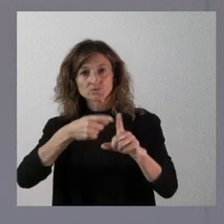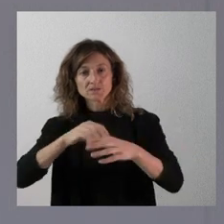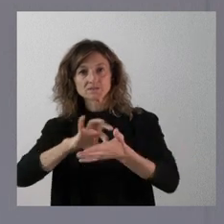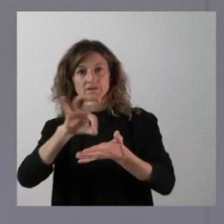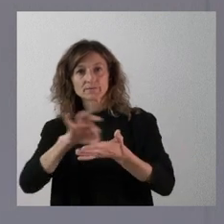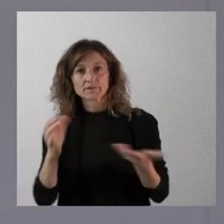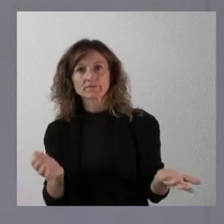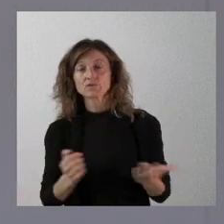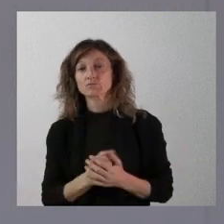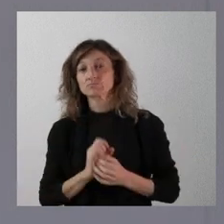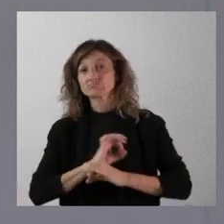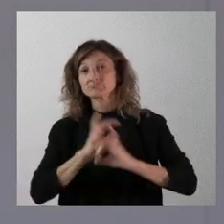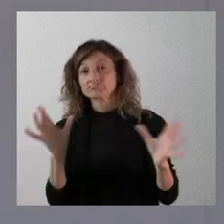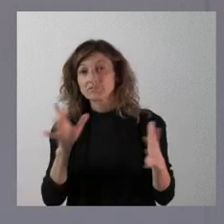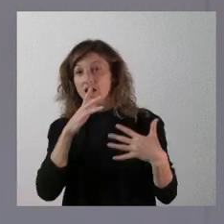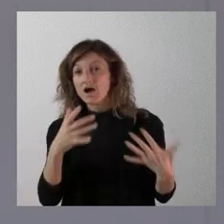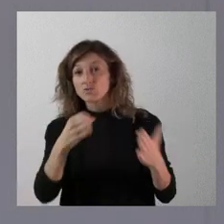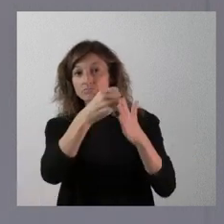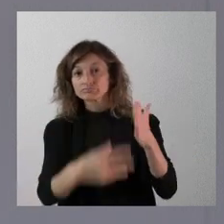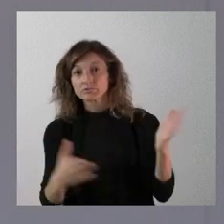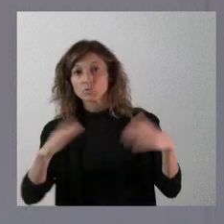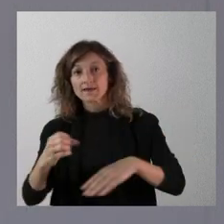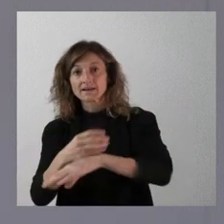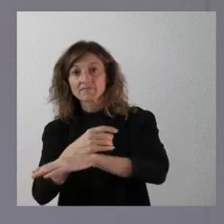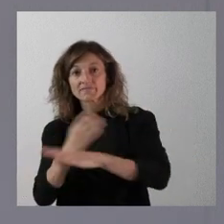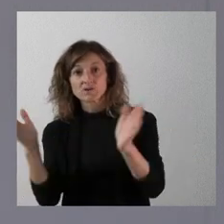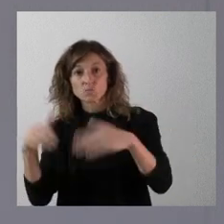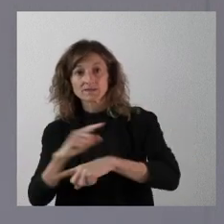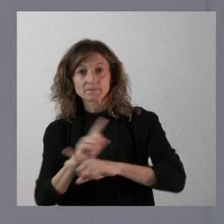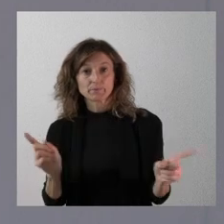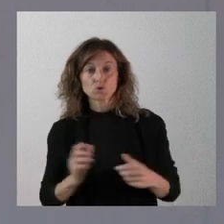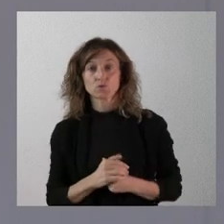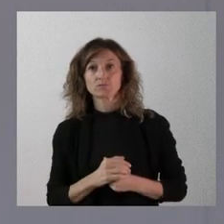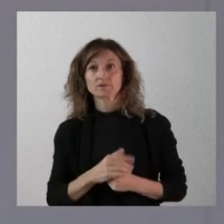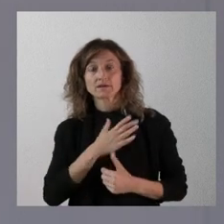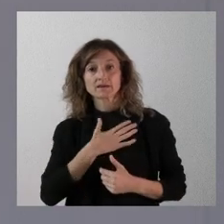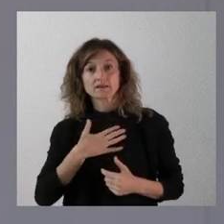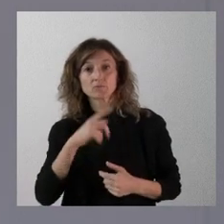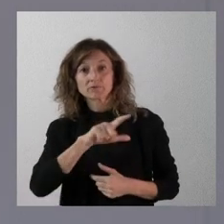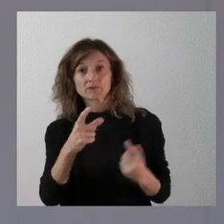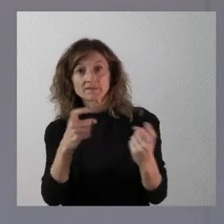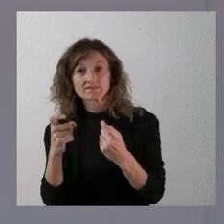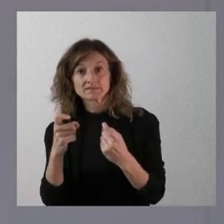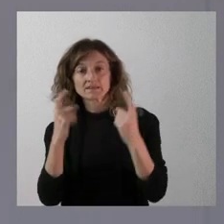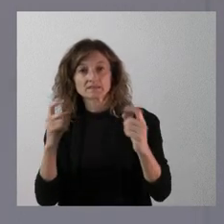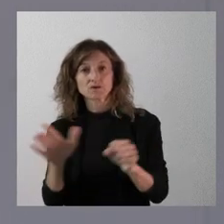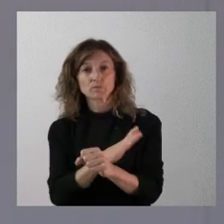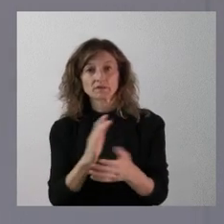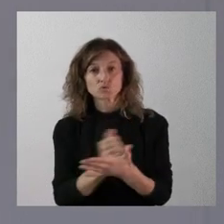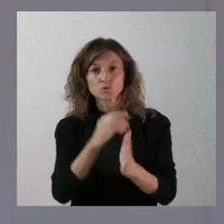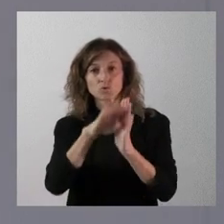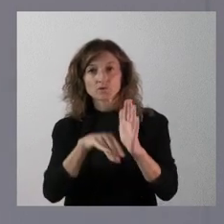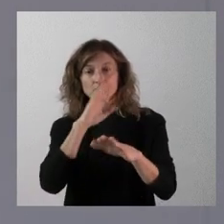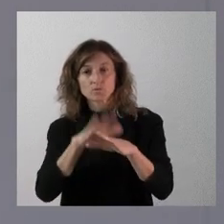pues no lo tenemos a día de hoy tampoco lo tiene renfe pero nuestra idea es llegar a todos los que lo precisen a todos los que cumplen las condiciones